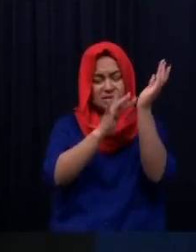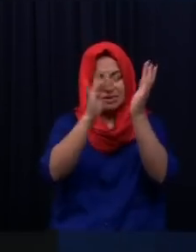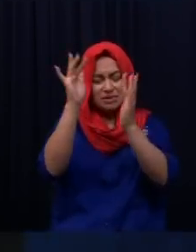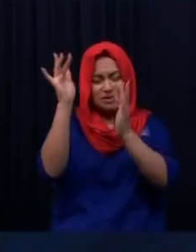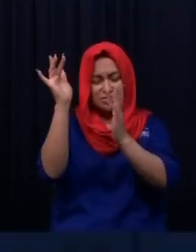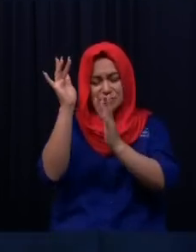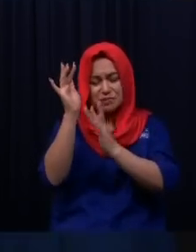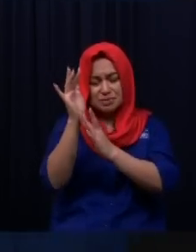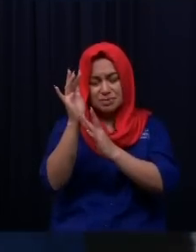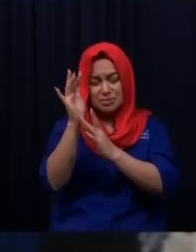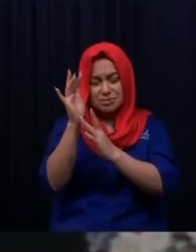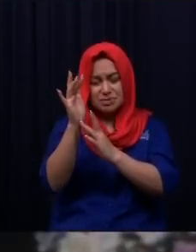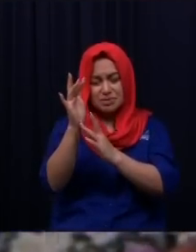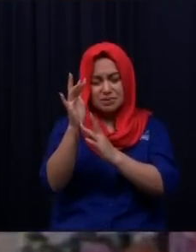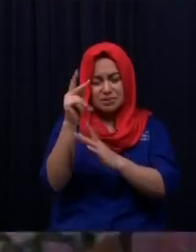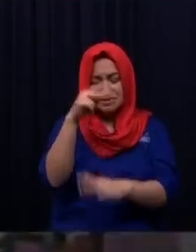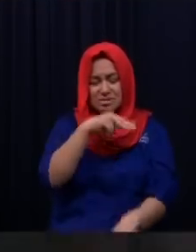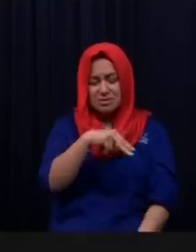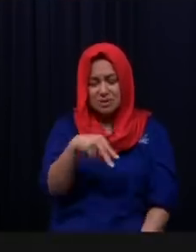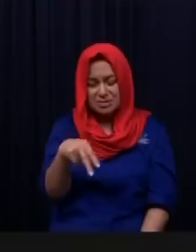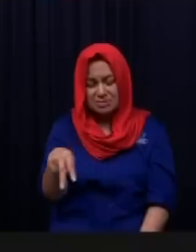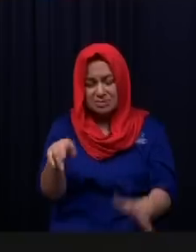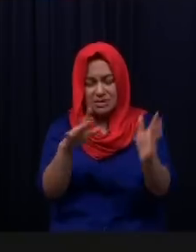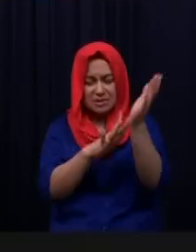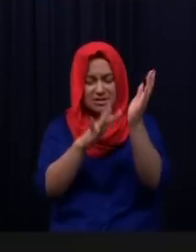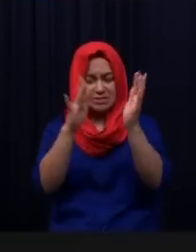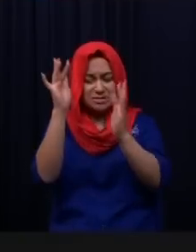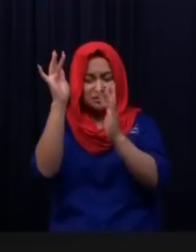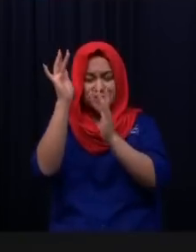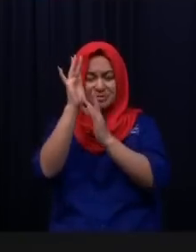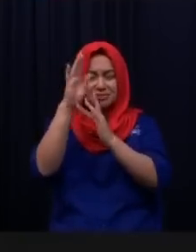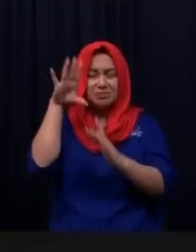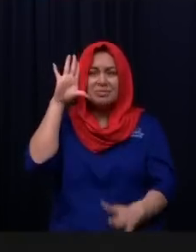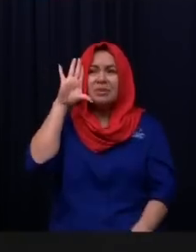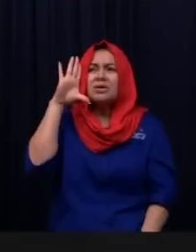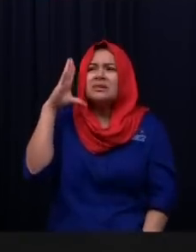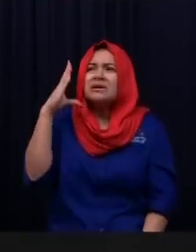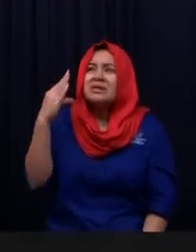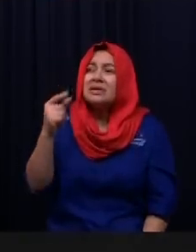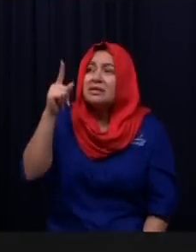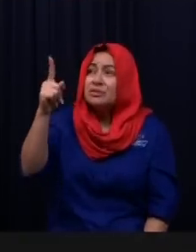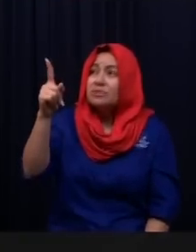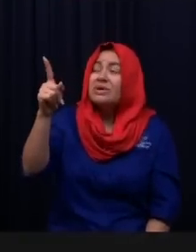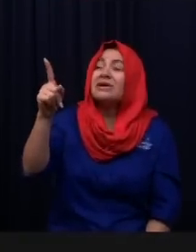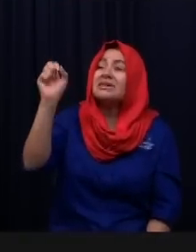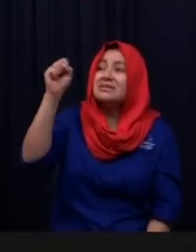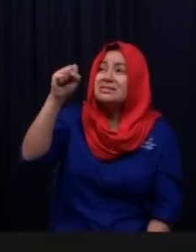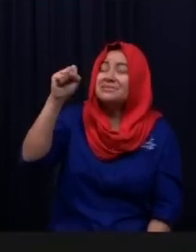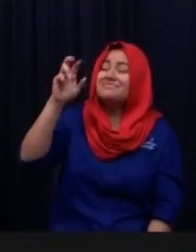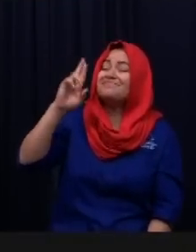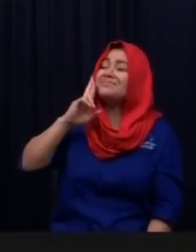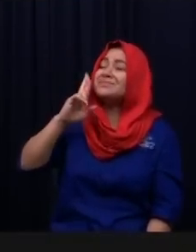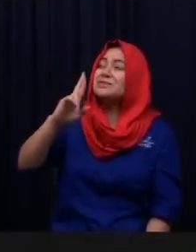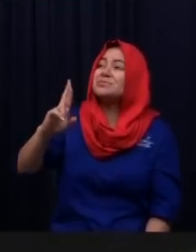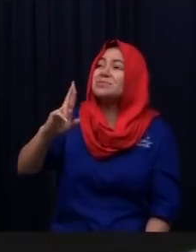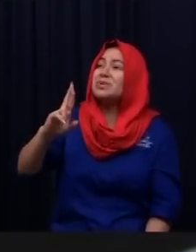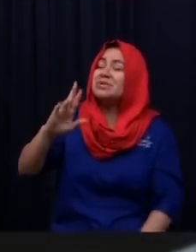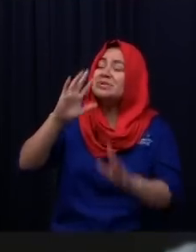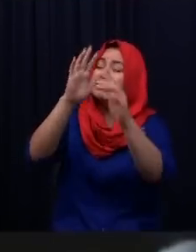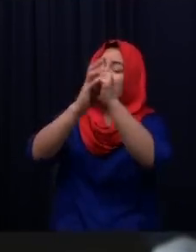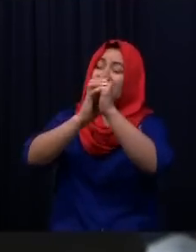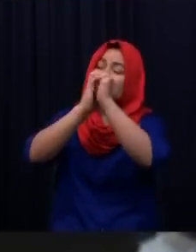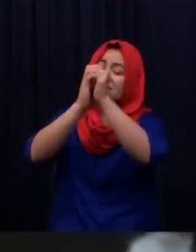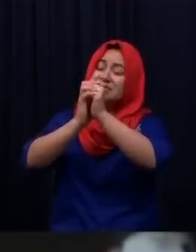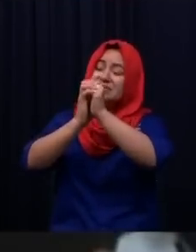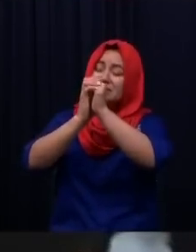todo nombre, en el nombre de Jesús, porque tú respondes a la oración del justo. Gracias,